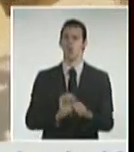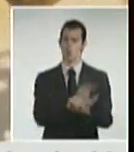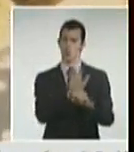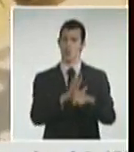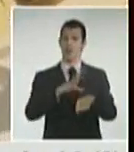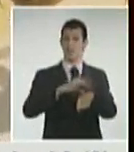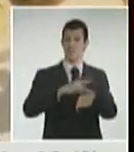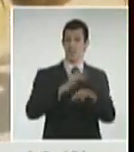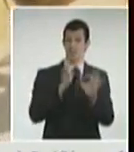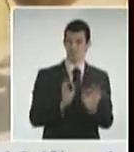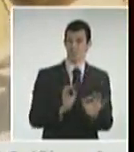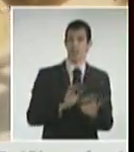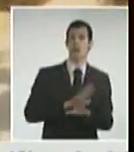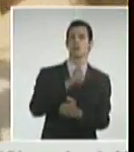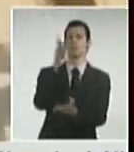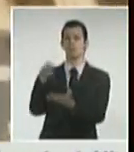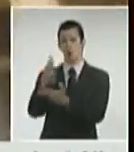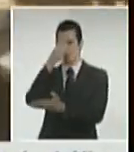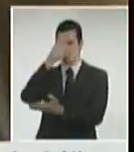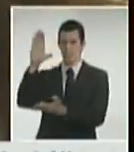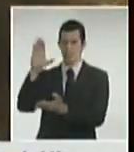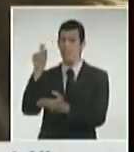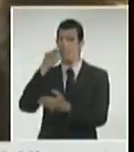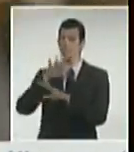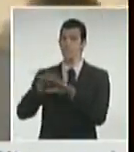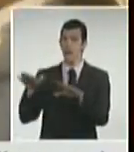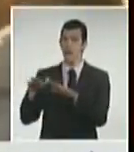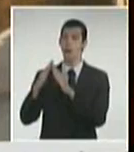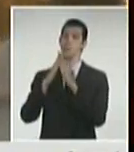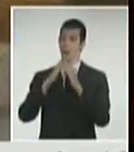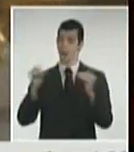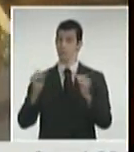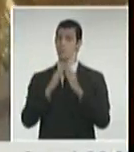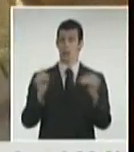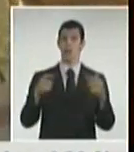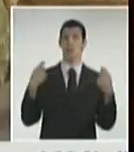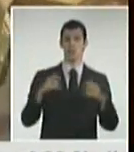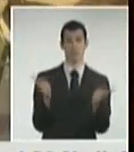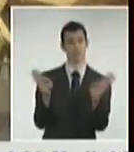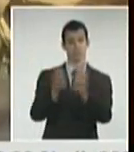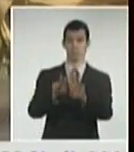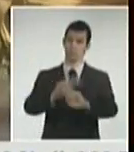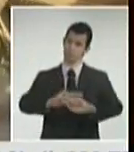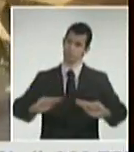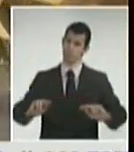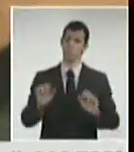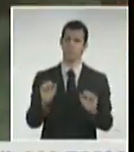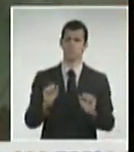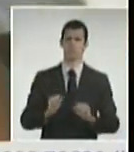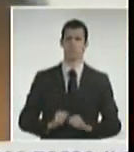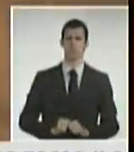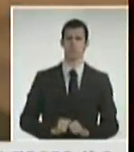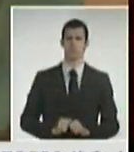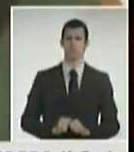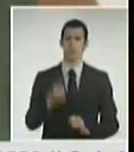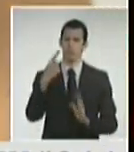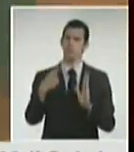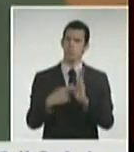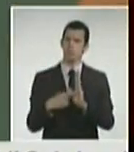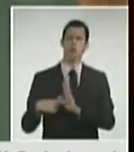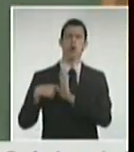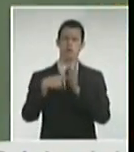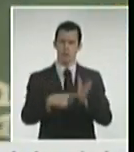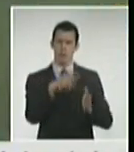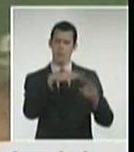COVID-19 y otros por contactos de casos confirmados. Esta medida es una de las indicadas por el Ministerio de Salud en el país ante